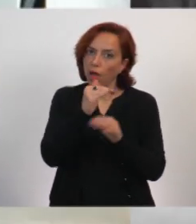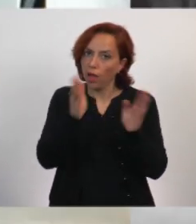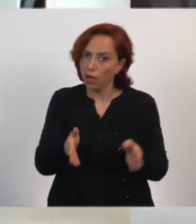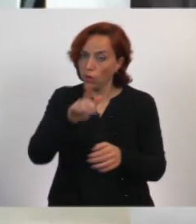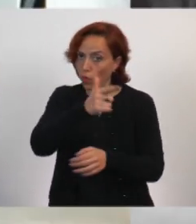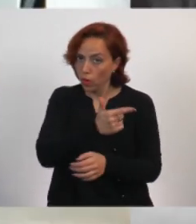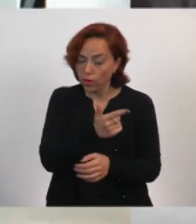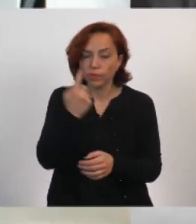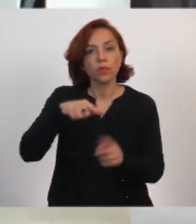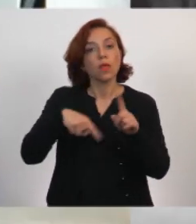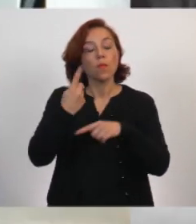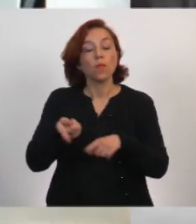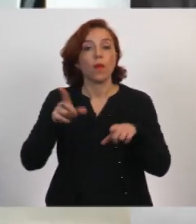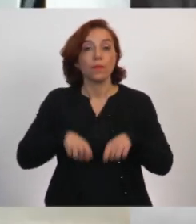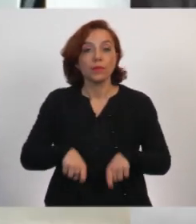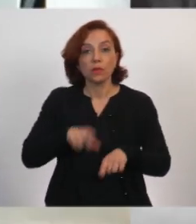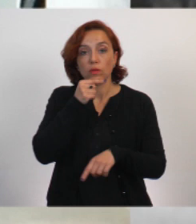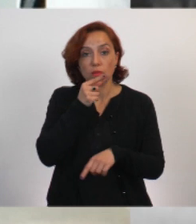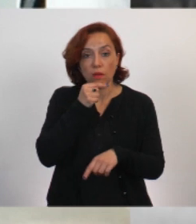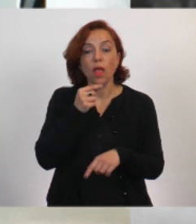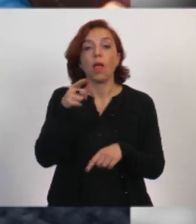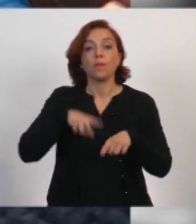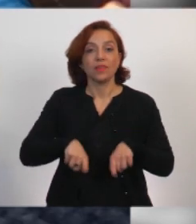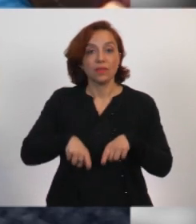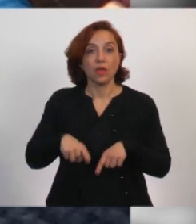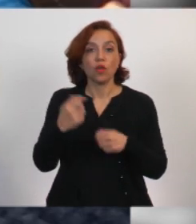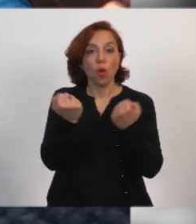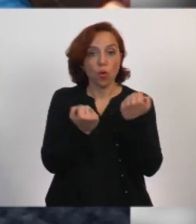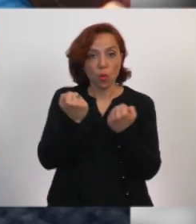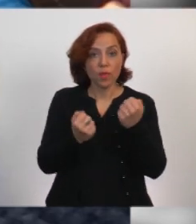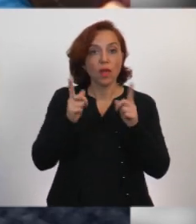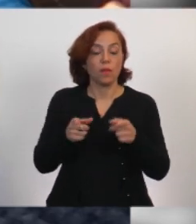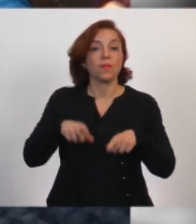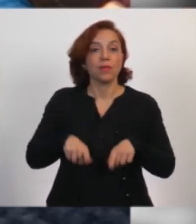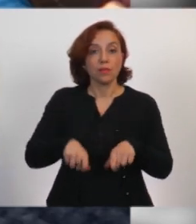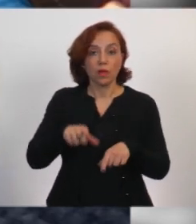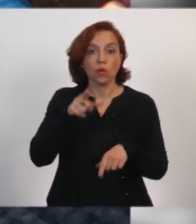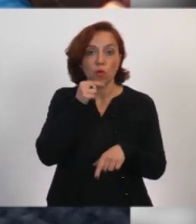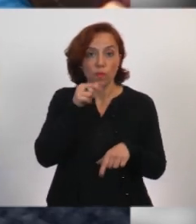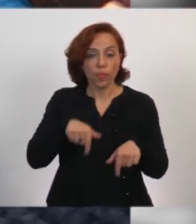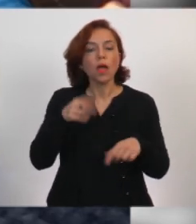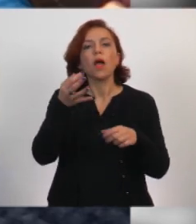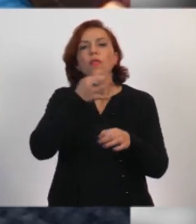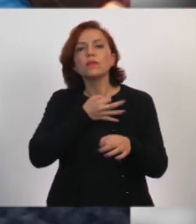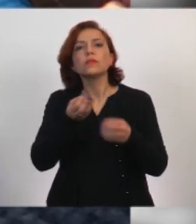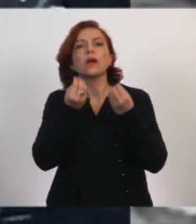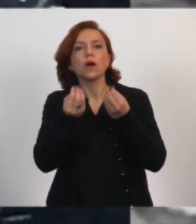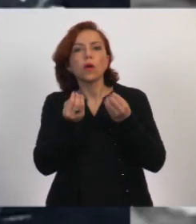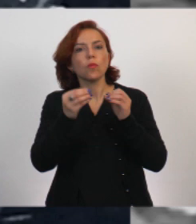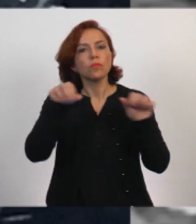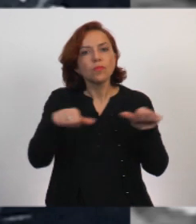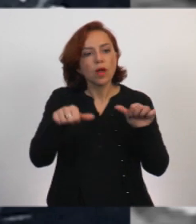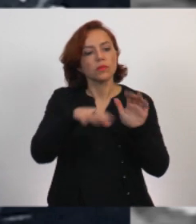el Ministerio del Interior, el Banco Central y el Ministerio de Economía y Finanzas tienen que diseñar un instructivo a los